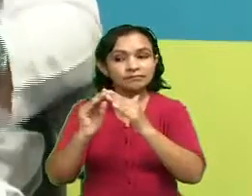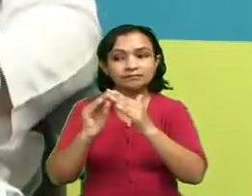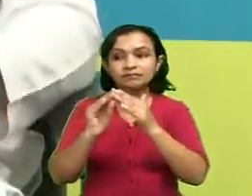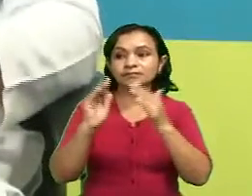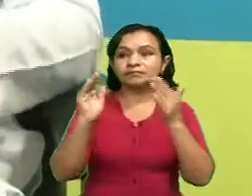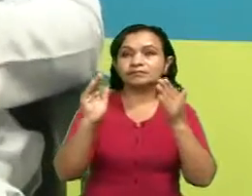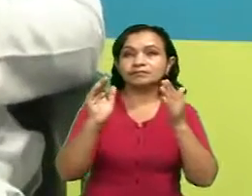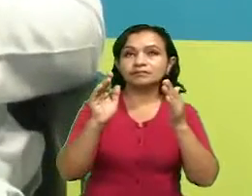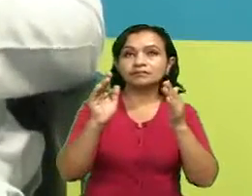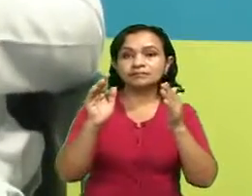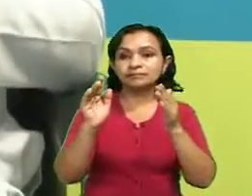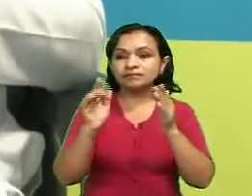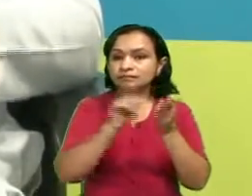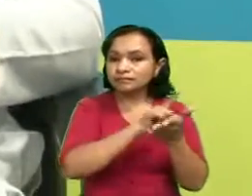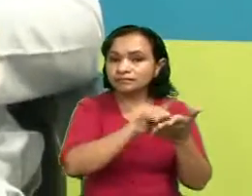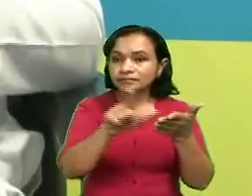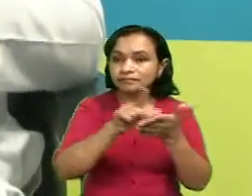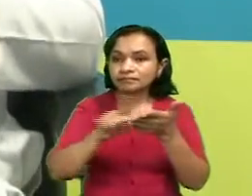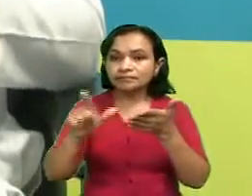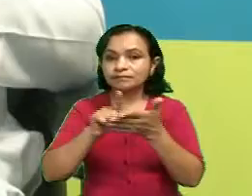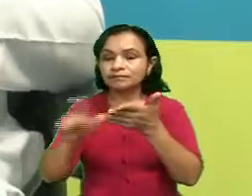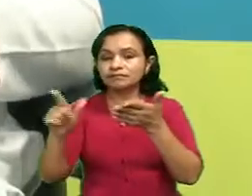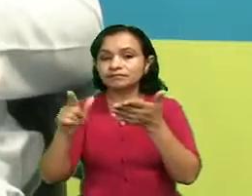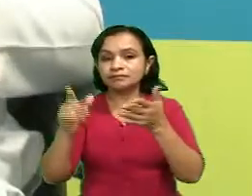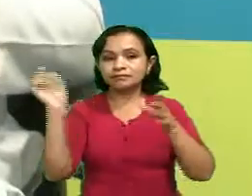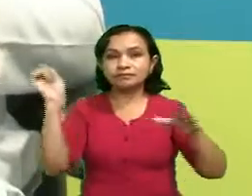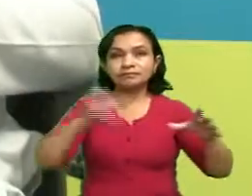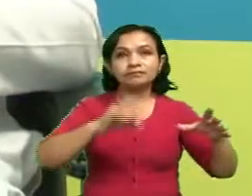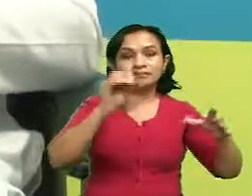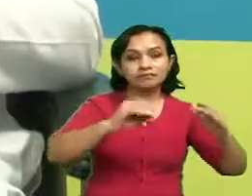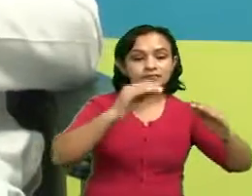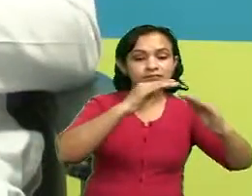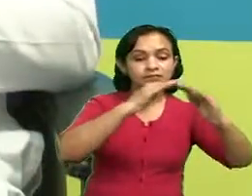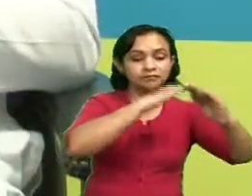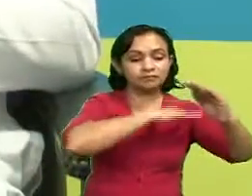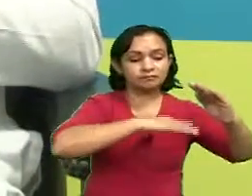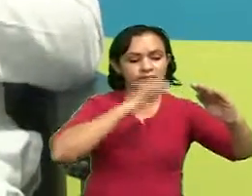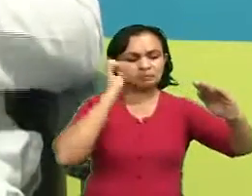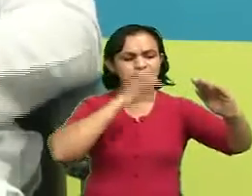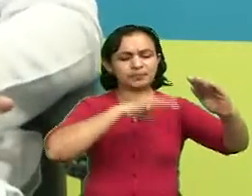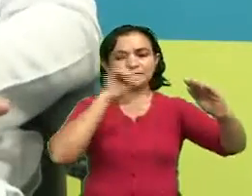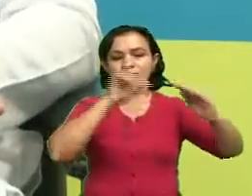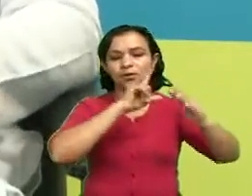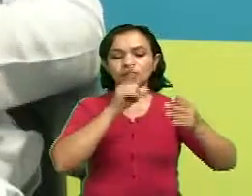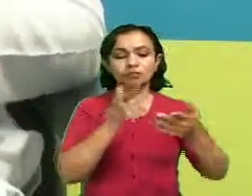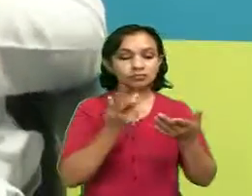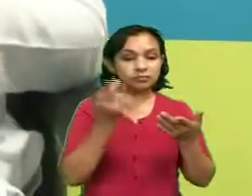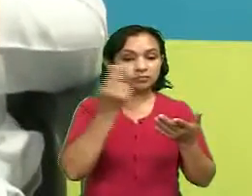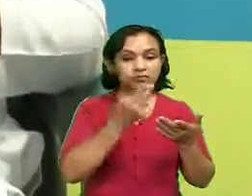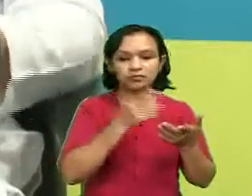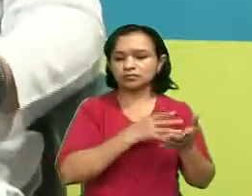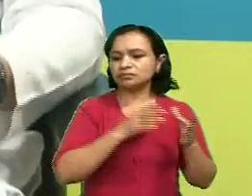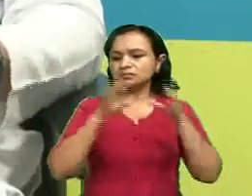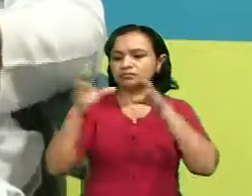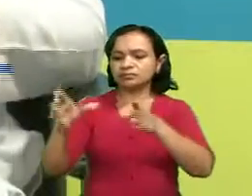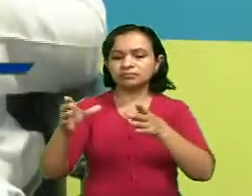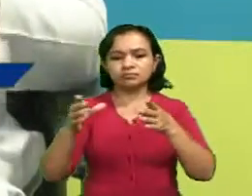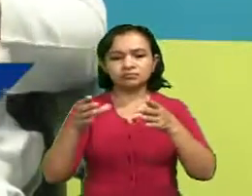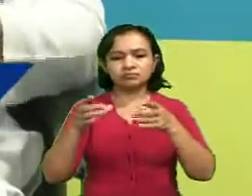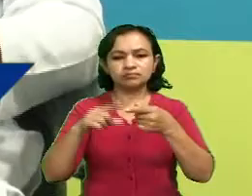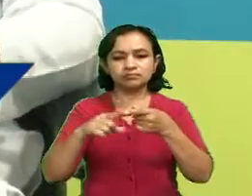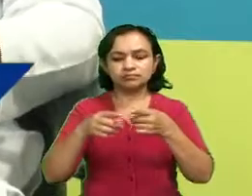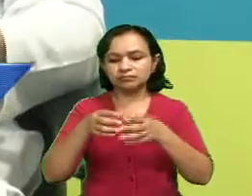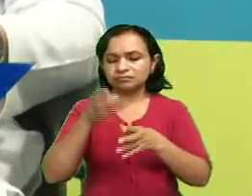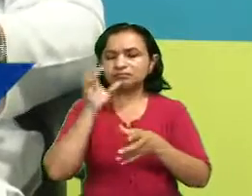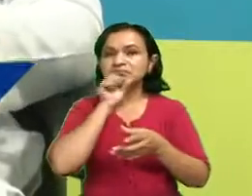nuestros patios, no tener calaches en nuestros patios, todo lo que no usamos, eliminarlo, ¿verdad? Lo que son las llantas viejas, lo que son